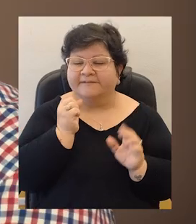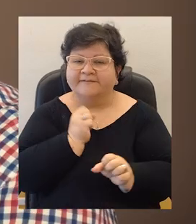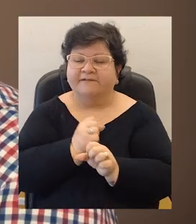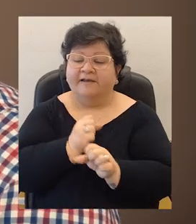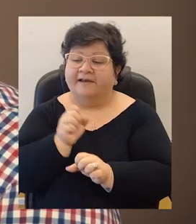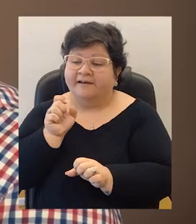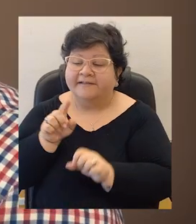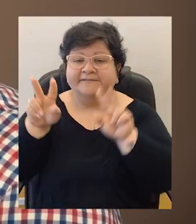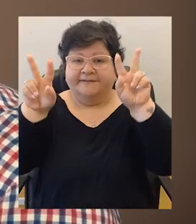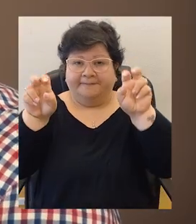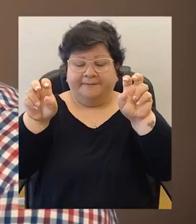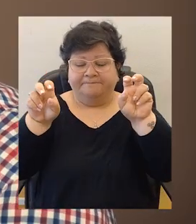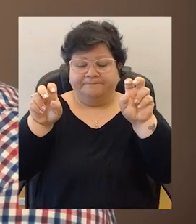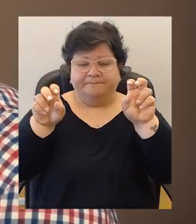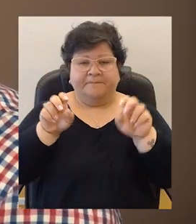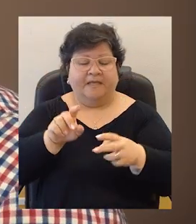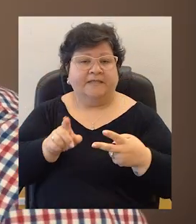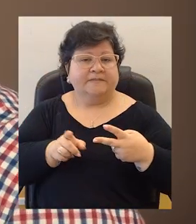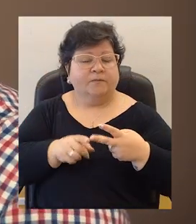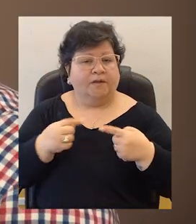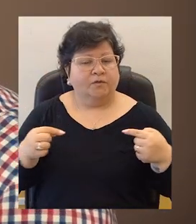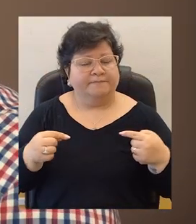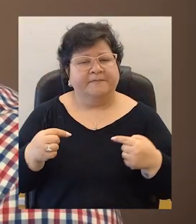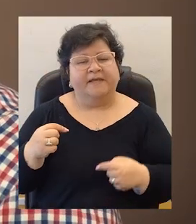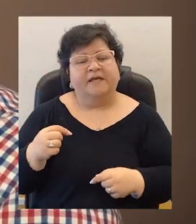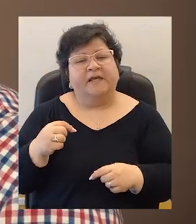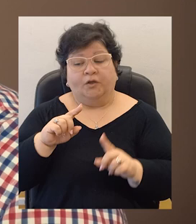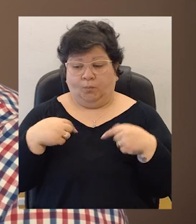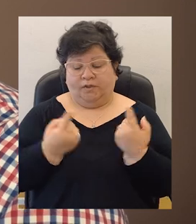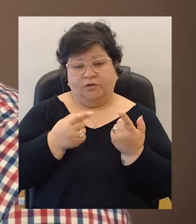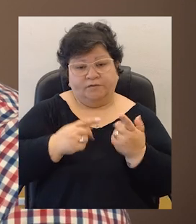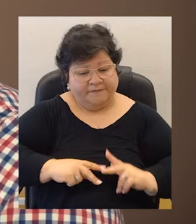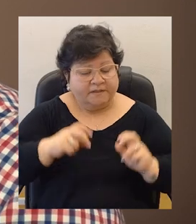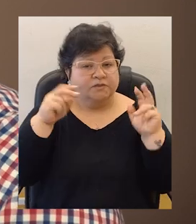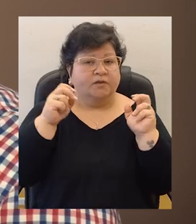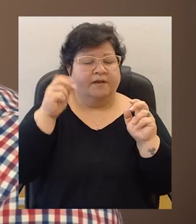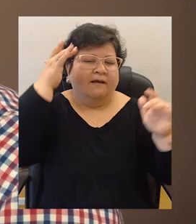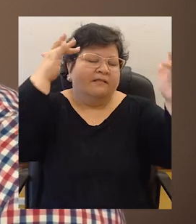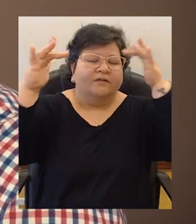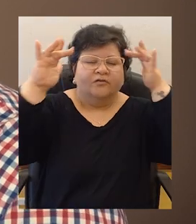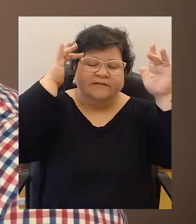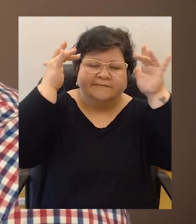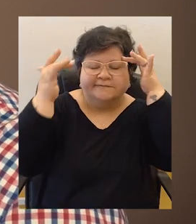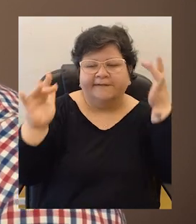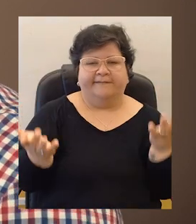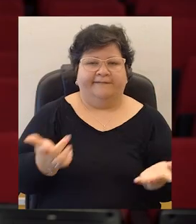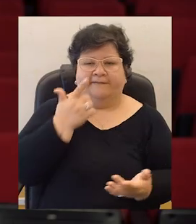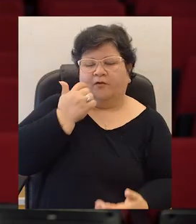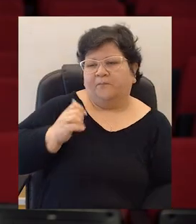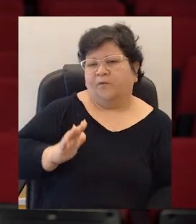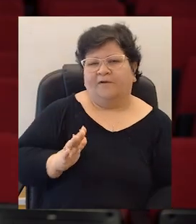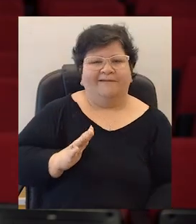segundo en nuestros estudios en redes sociales los adolescentes y las adolescentes tratan de mostrar su mejor cara